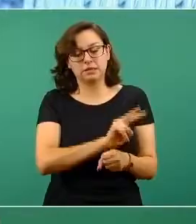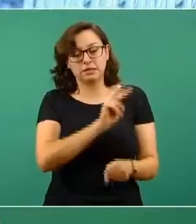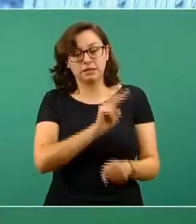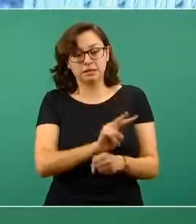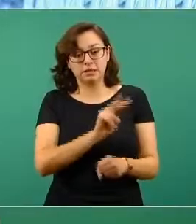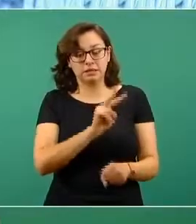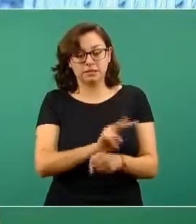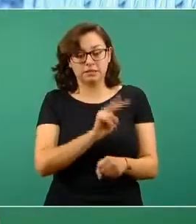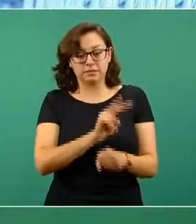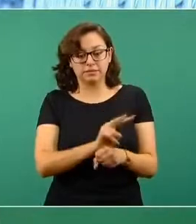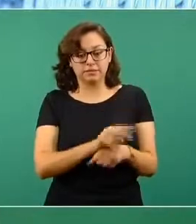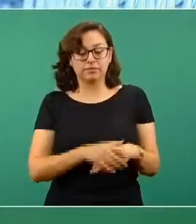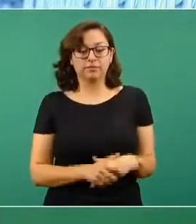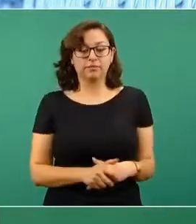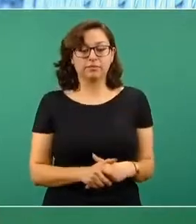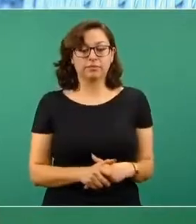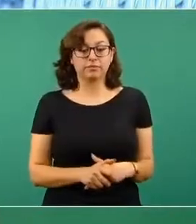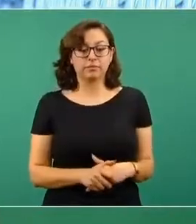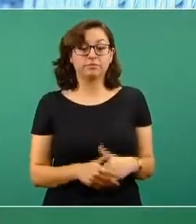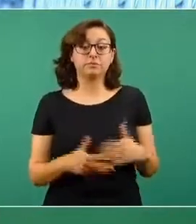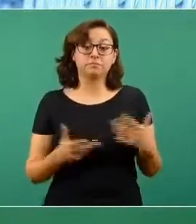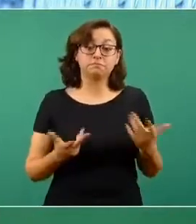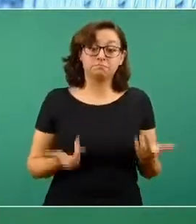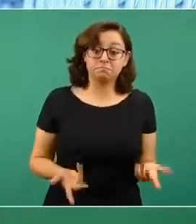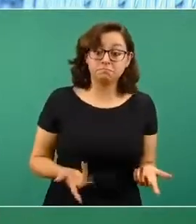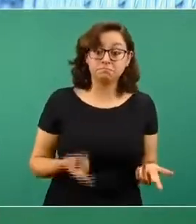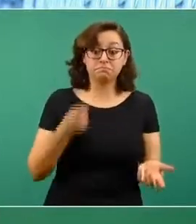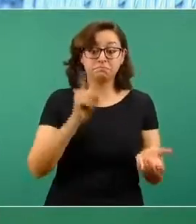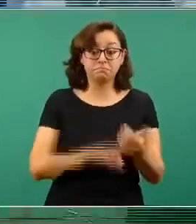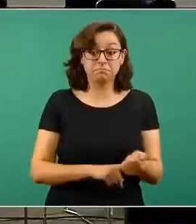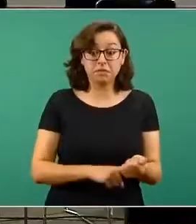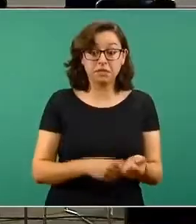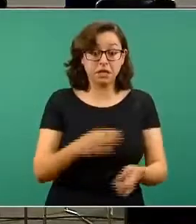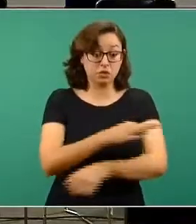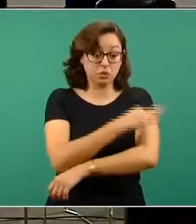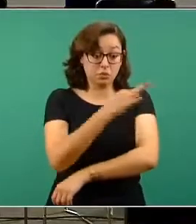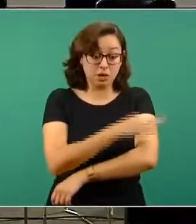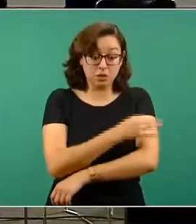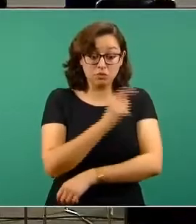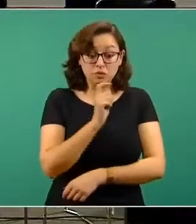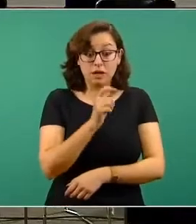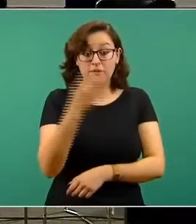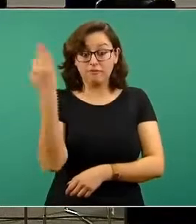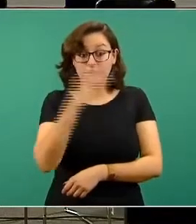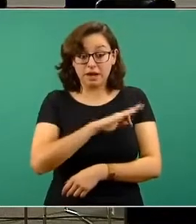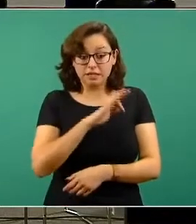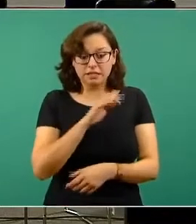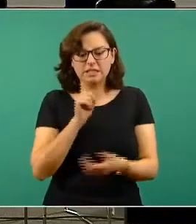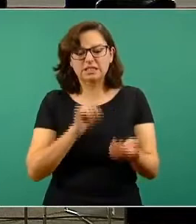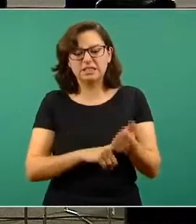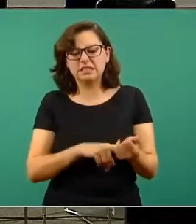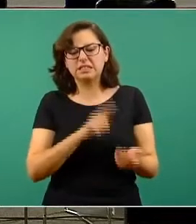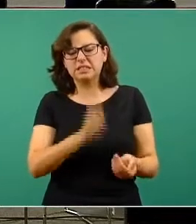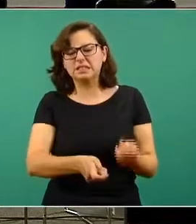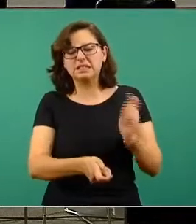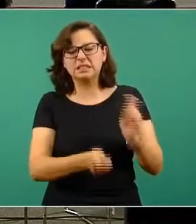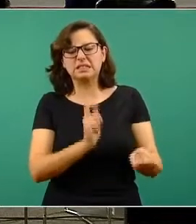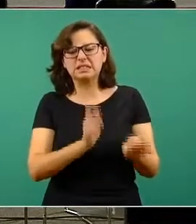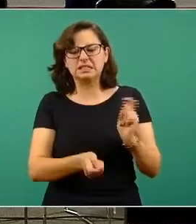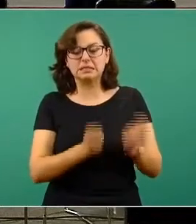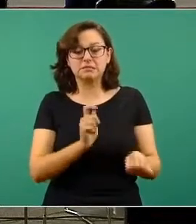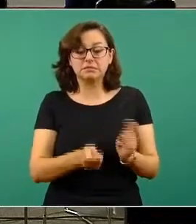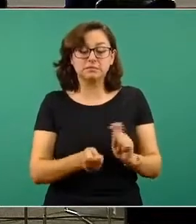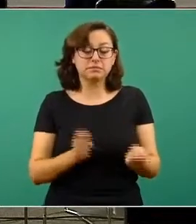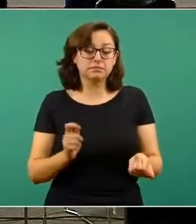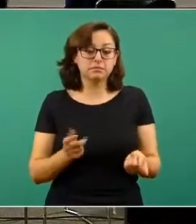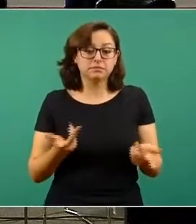hemos ampliamente comentado. Para efectos de qué contenían exactamente los frascos de esta vacuna, que hasta